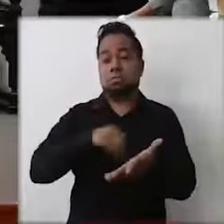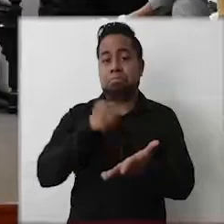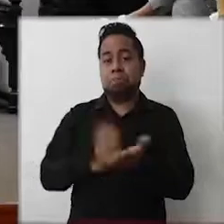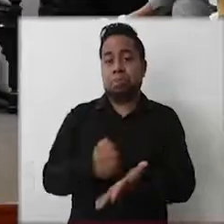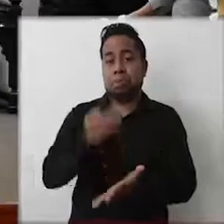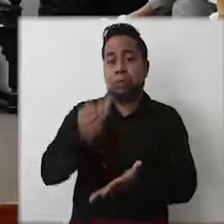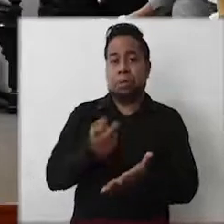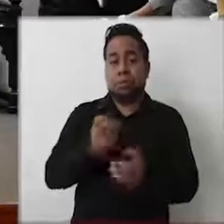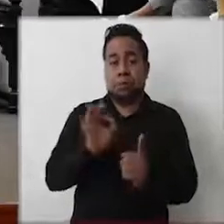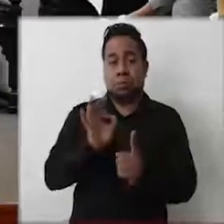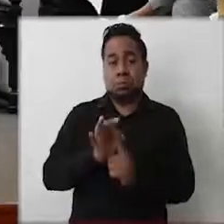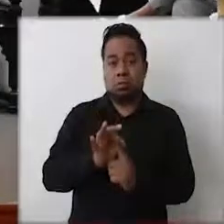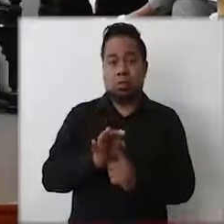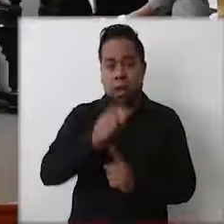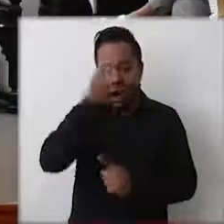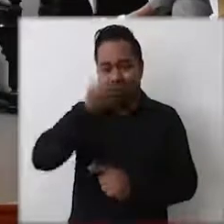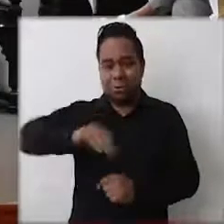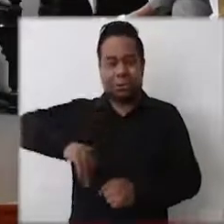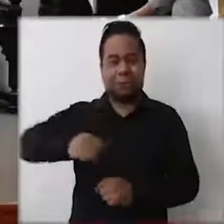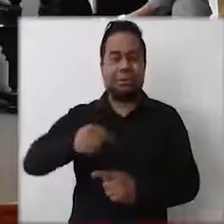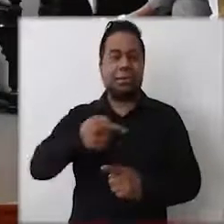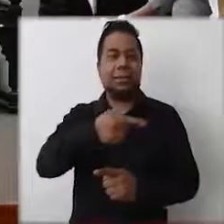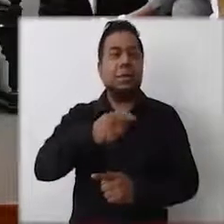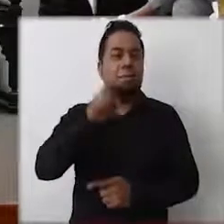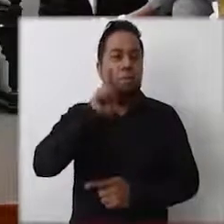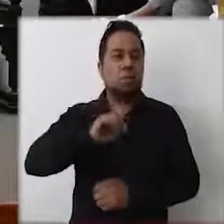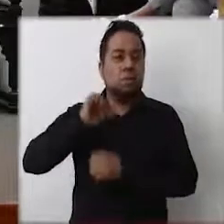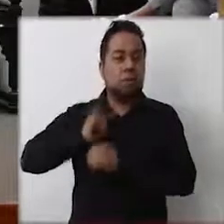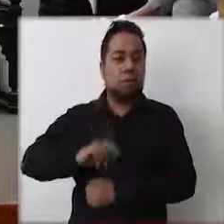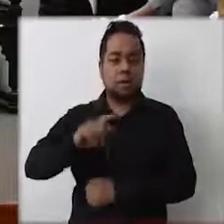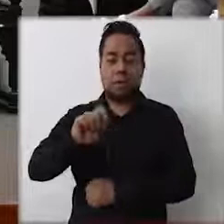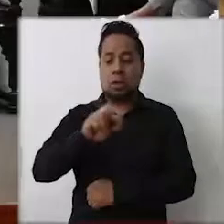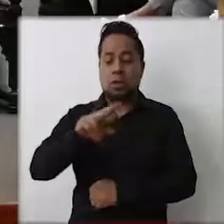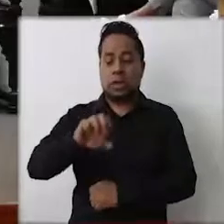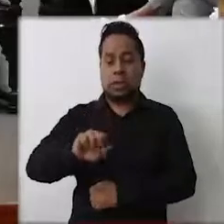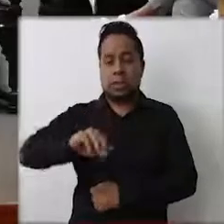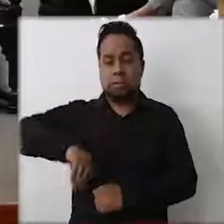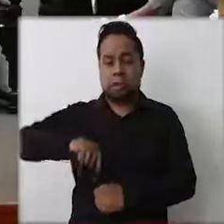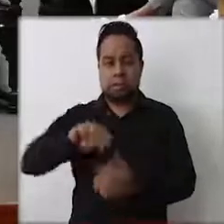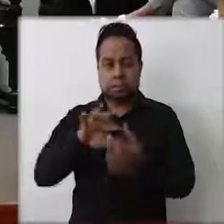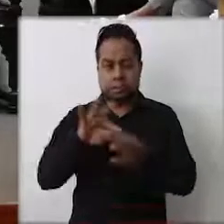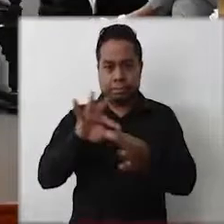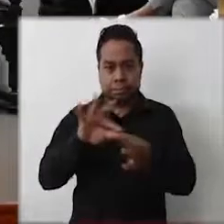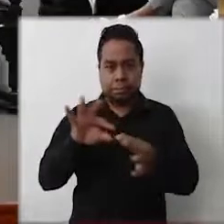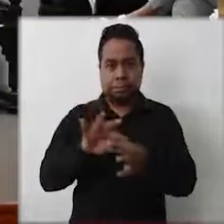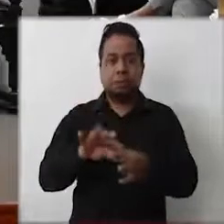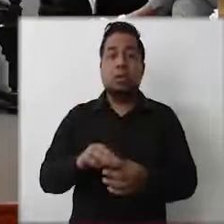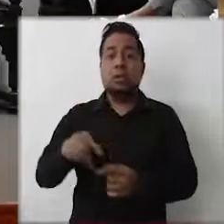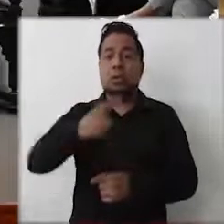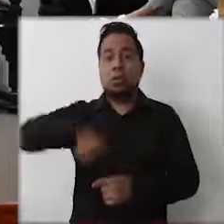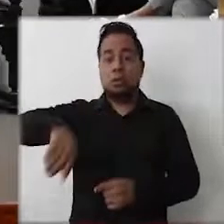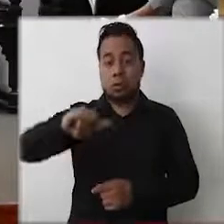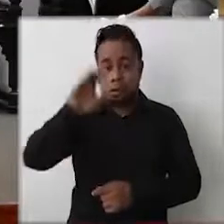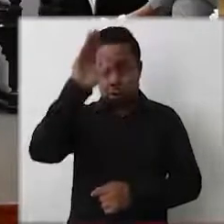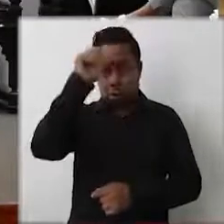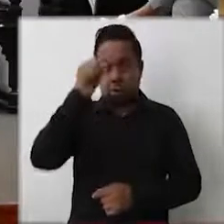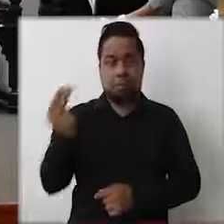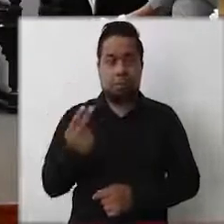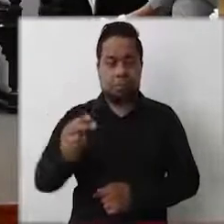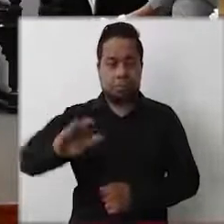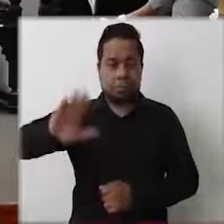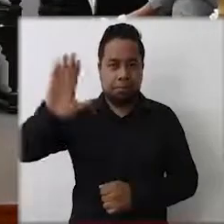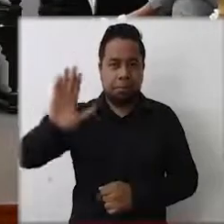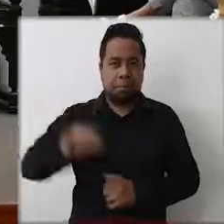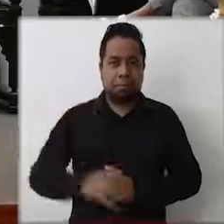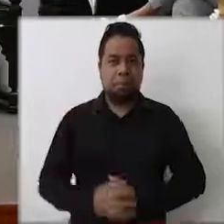Siete. Continúe con el siguiente punto. El último asunto en cartera es el punto de acuerdo